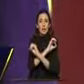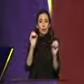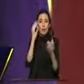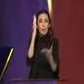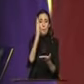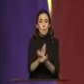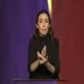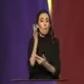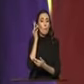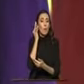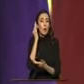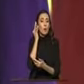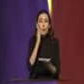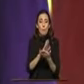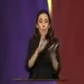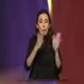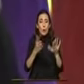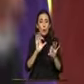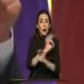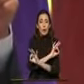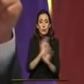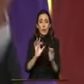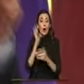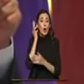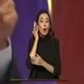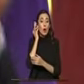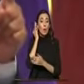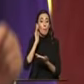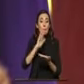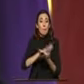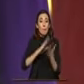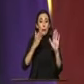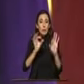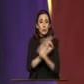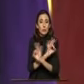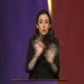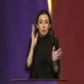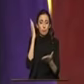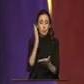Lo dijimos. Ni una sola menos. Ni una sola menos.